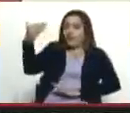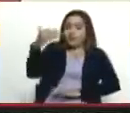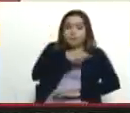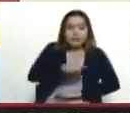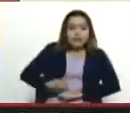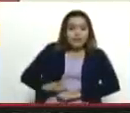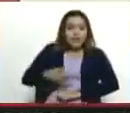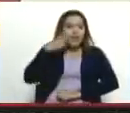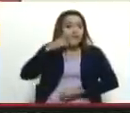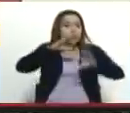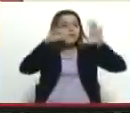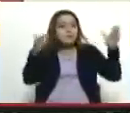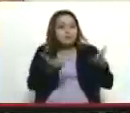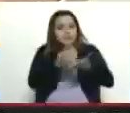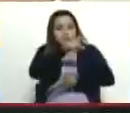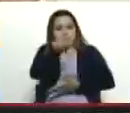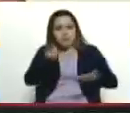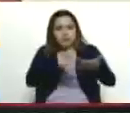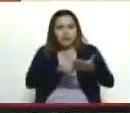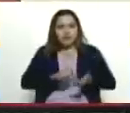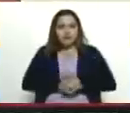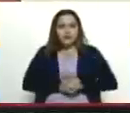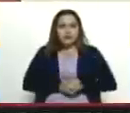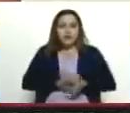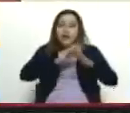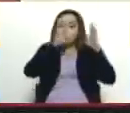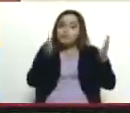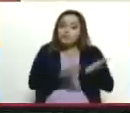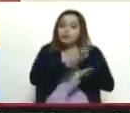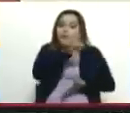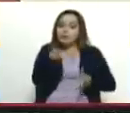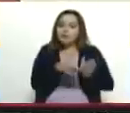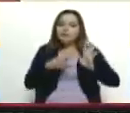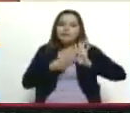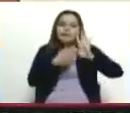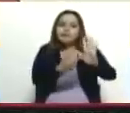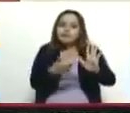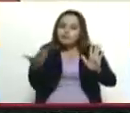entero. El mundo entero lo vio.